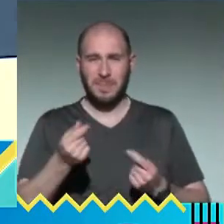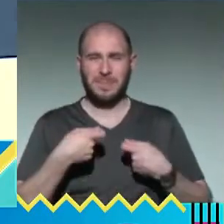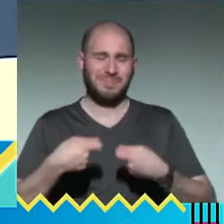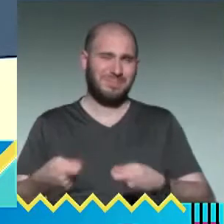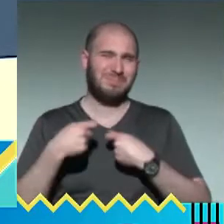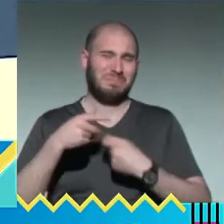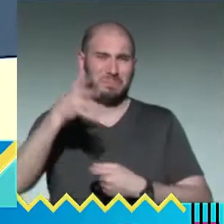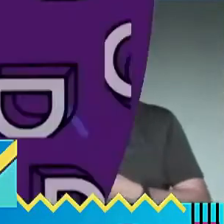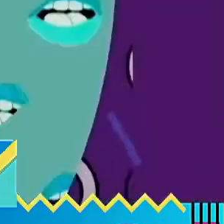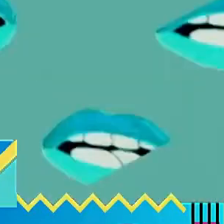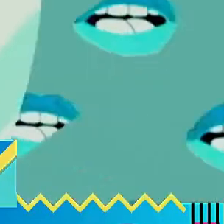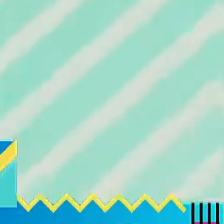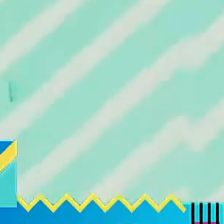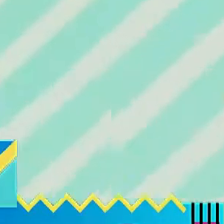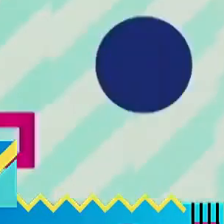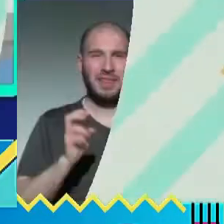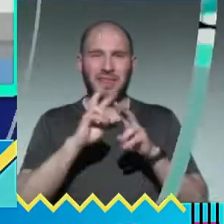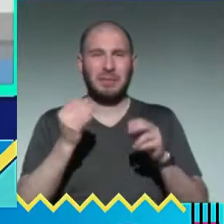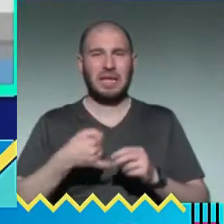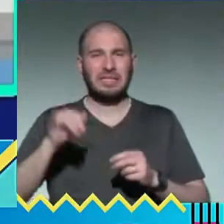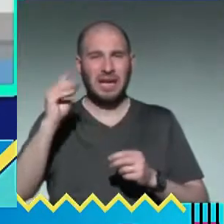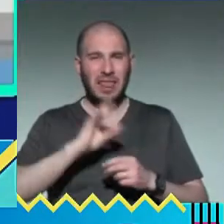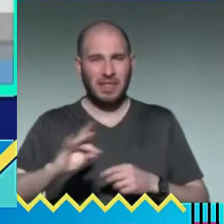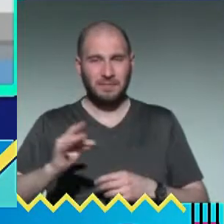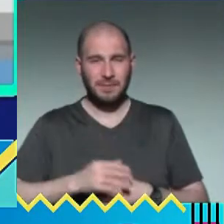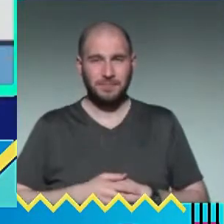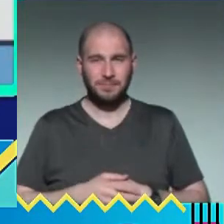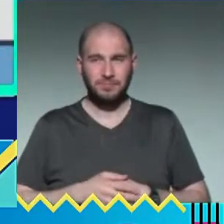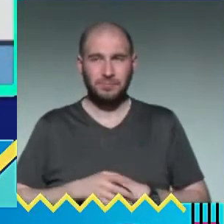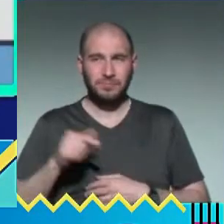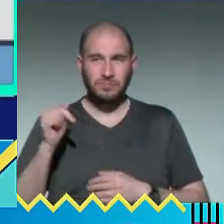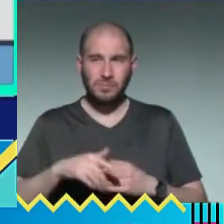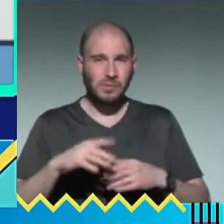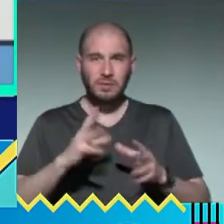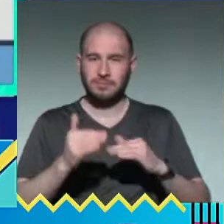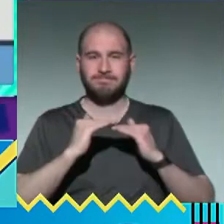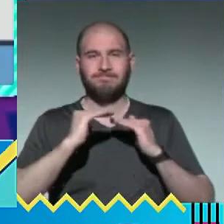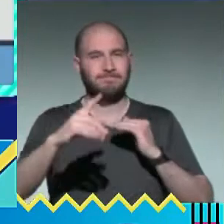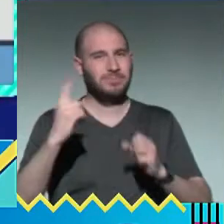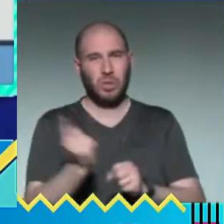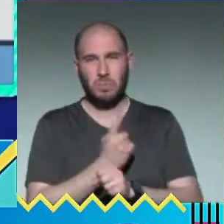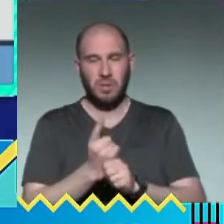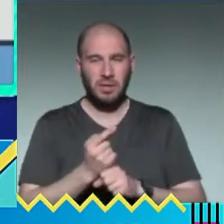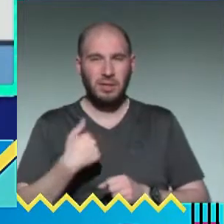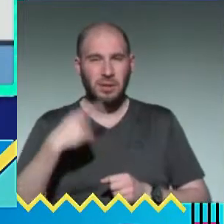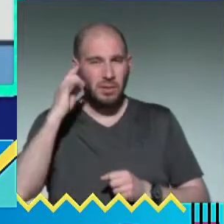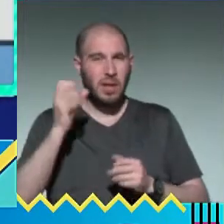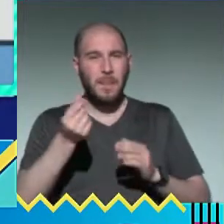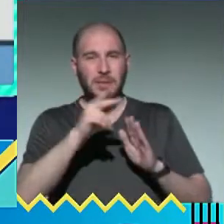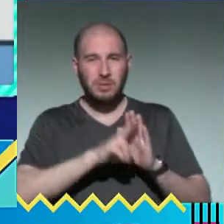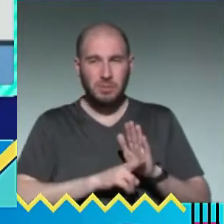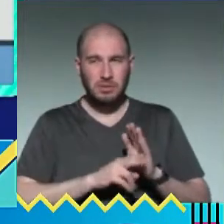dinero por el canal de los intereses de la deuda. Eso no hace sustentable el sistema y me quedo con respecto al